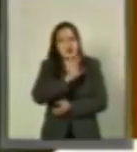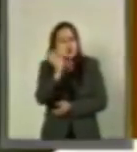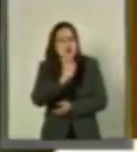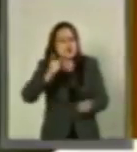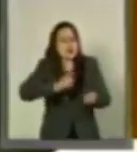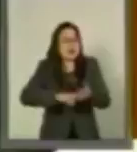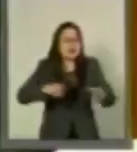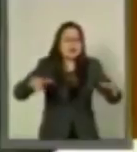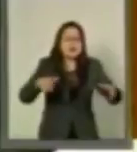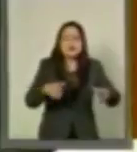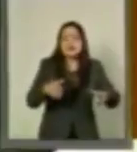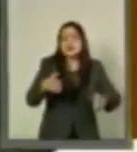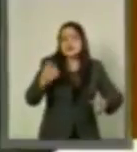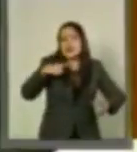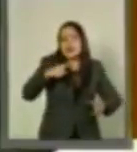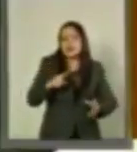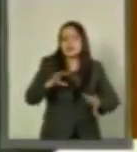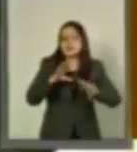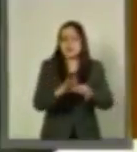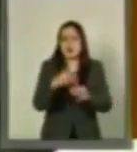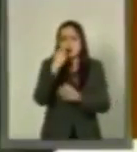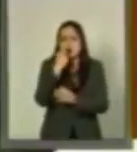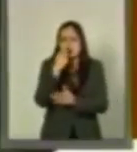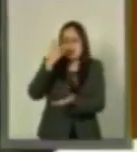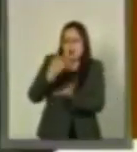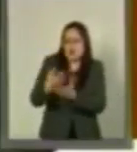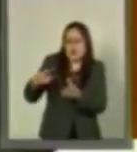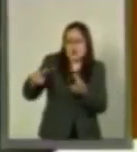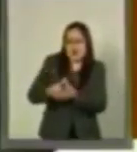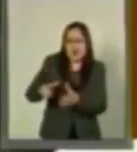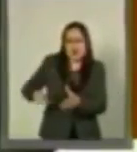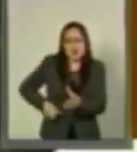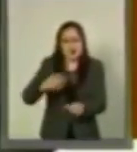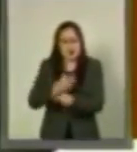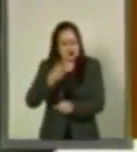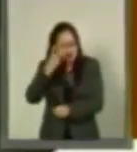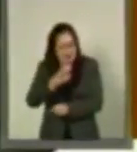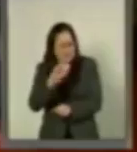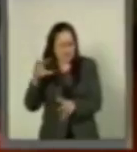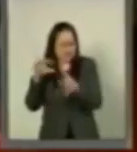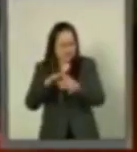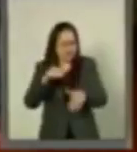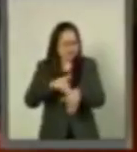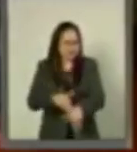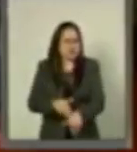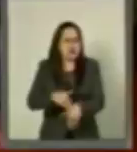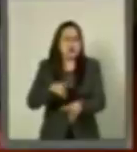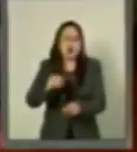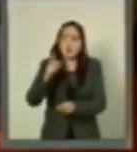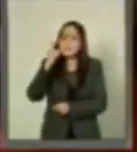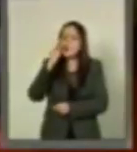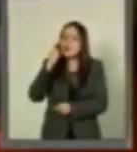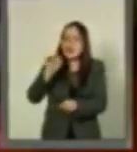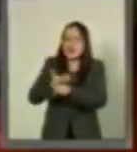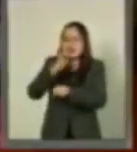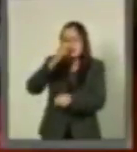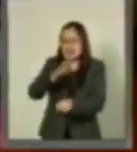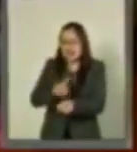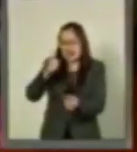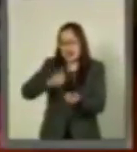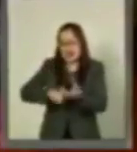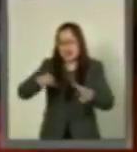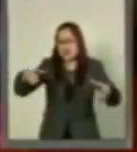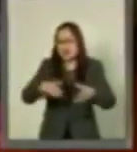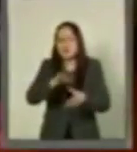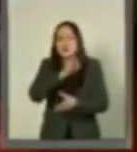llama, bajo el mando único del gobernador. Que sean policías estatales que puedan